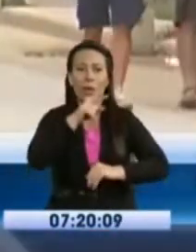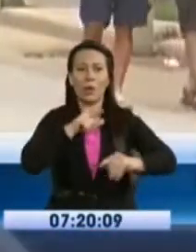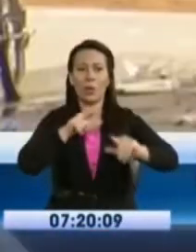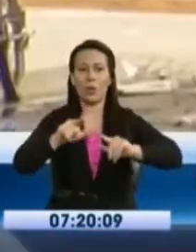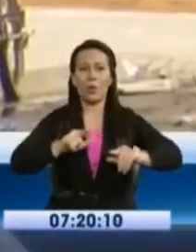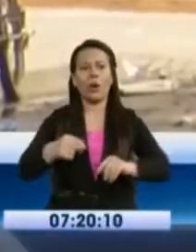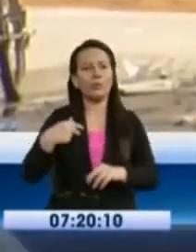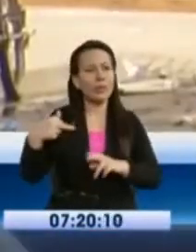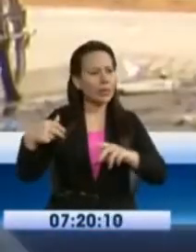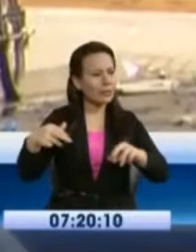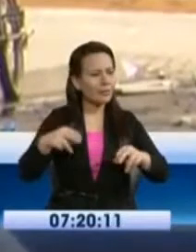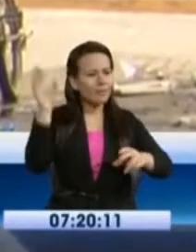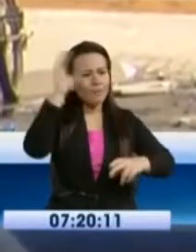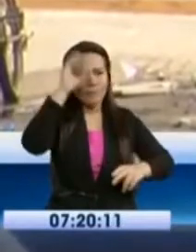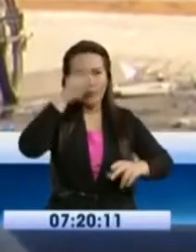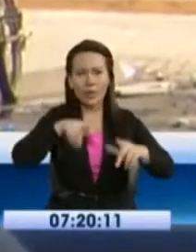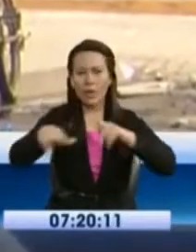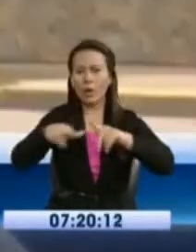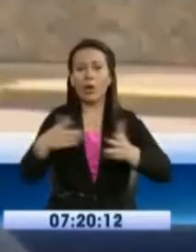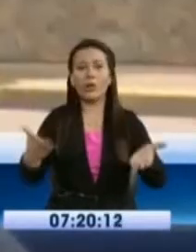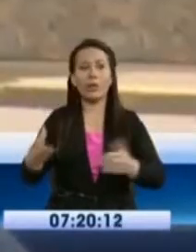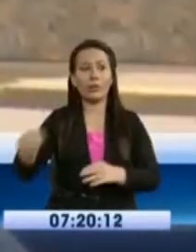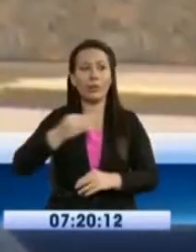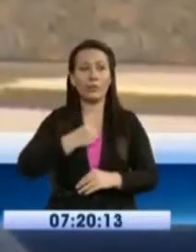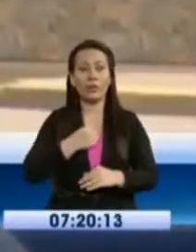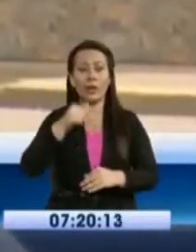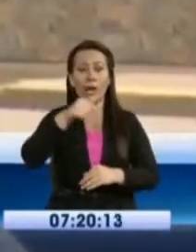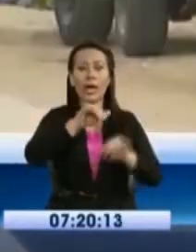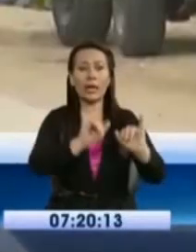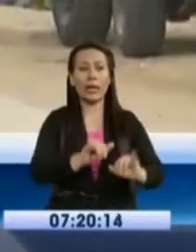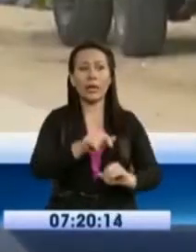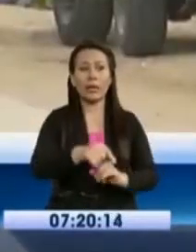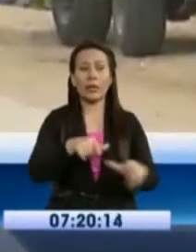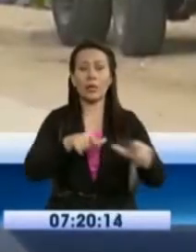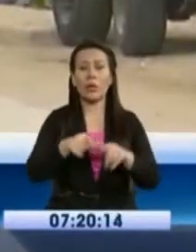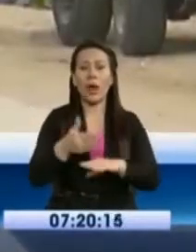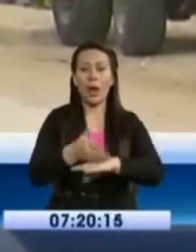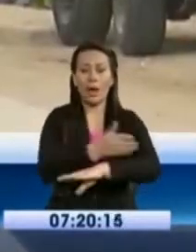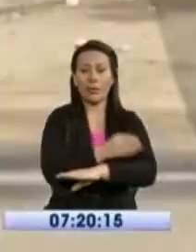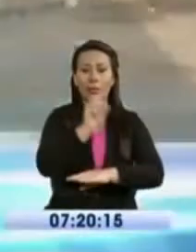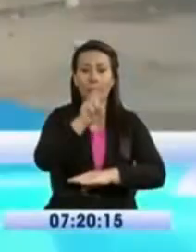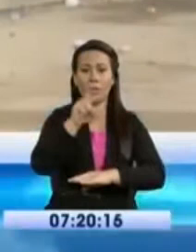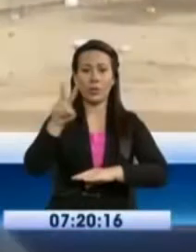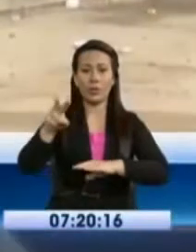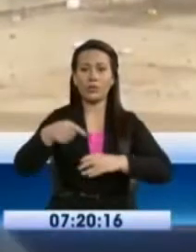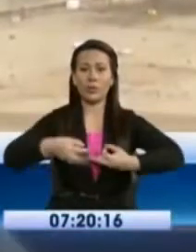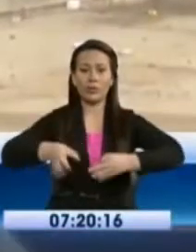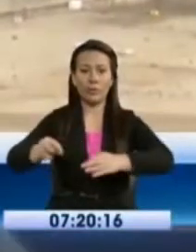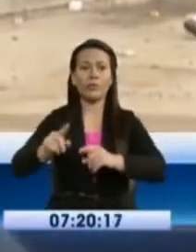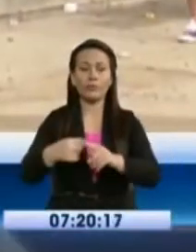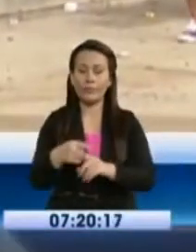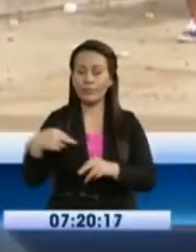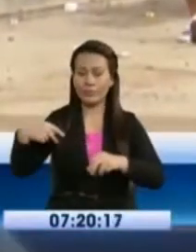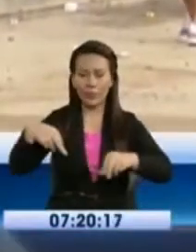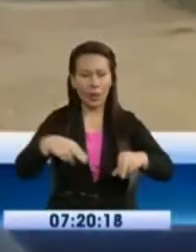donde están, primero me dicen de no ir a la morgue, de ir al día siguiente. Entonces yo les dije que no venía de vacaciones, que